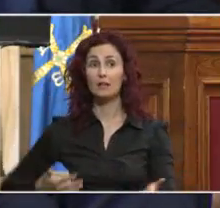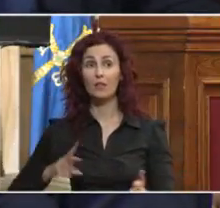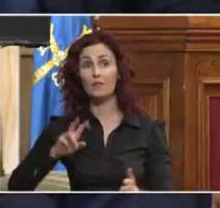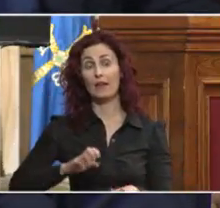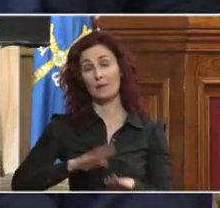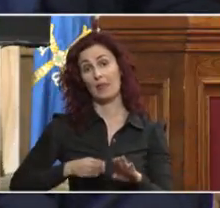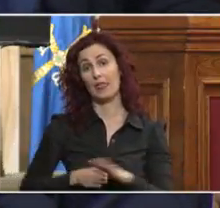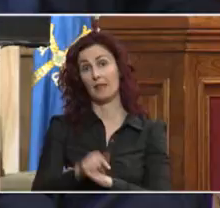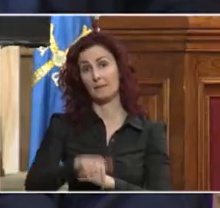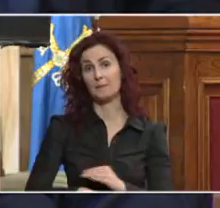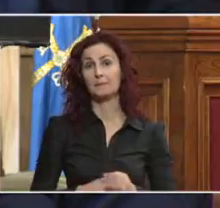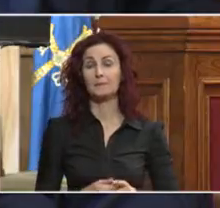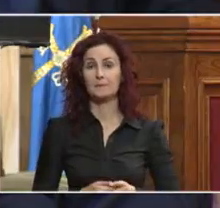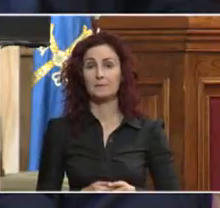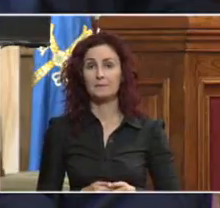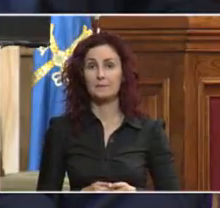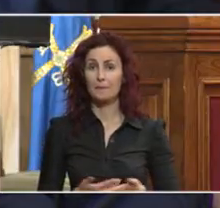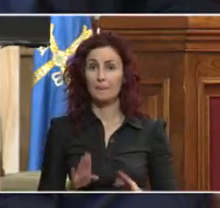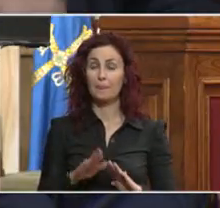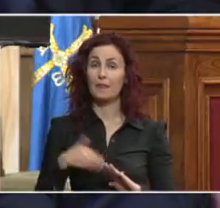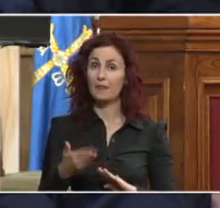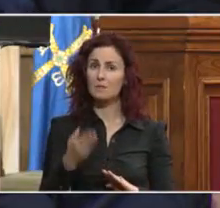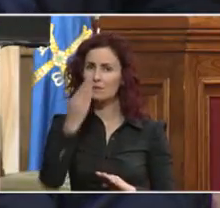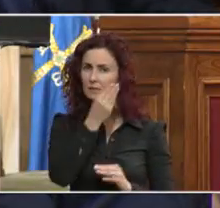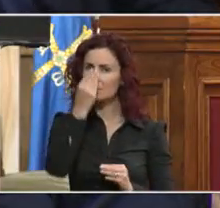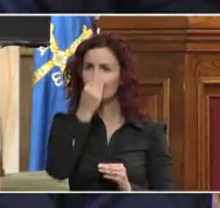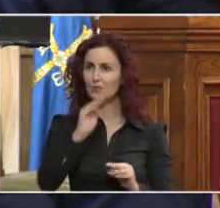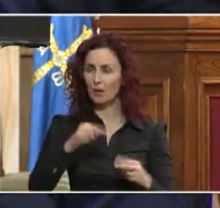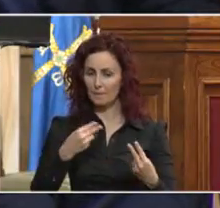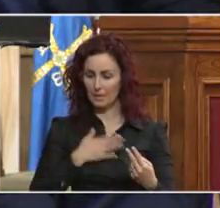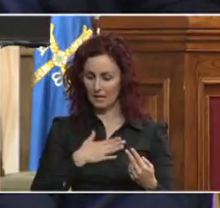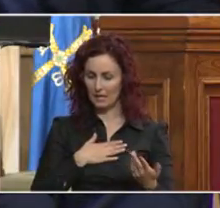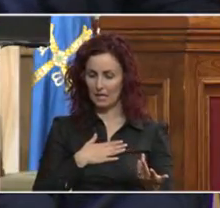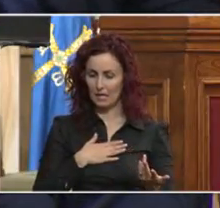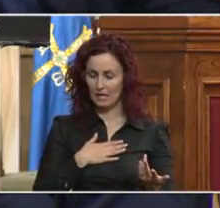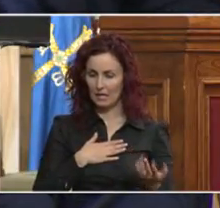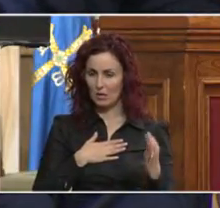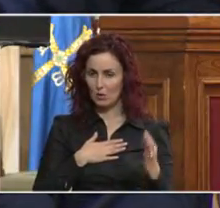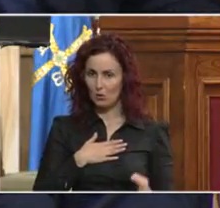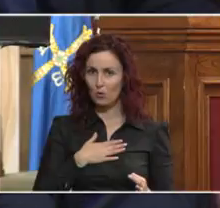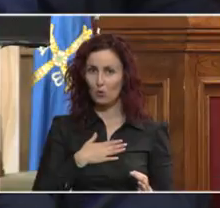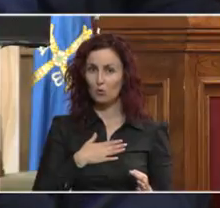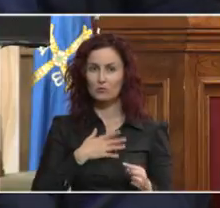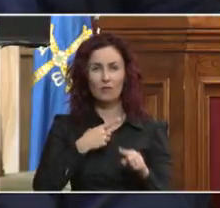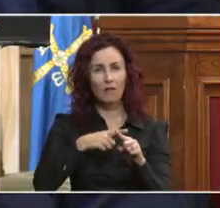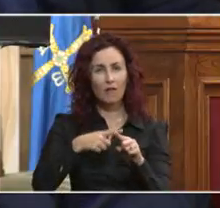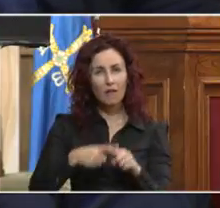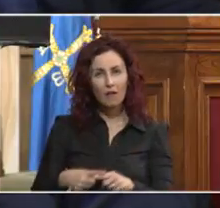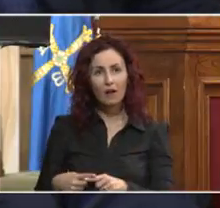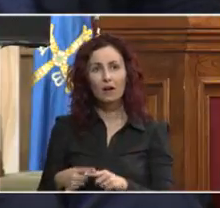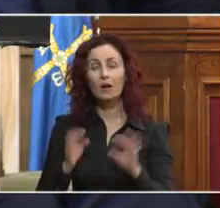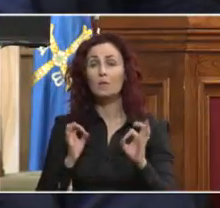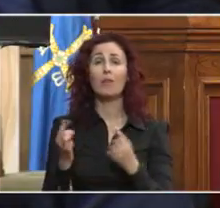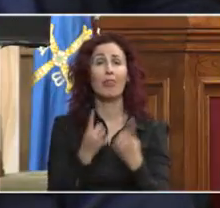a LUT. Y después yo creo que a mí mismo, yo sé, conscientemente, yo aprendí un montón de cosas por fuerza